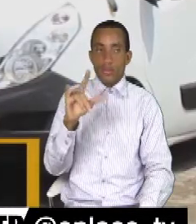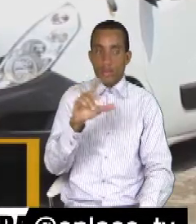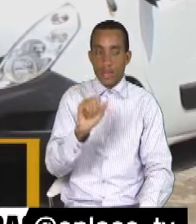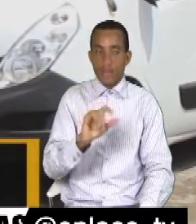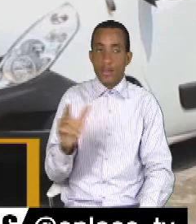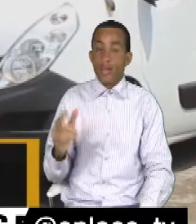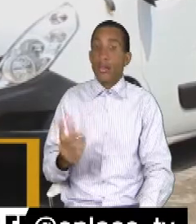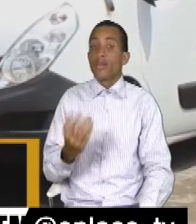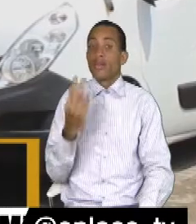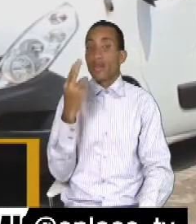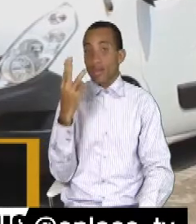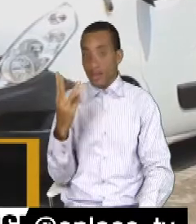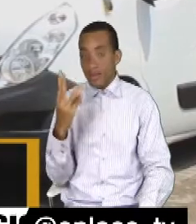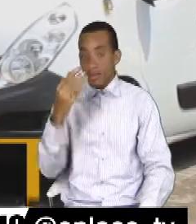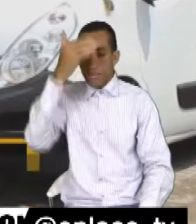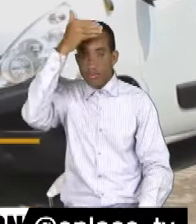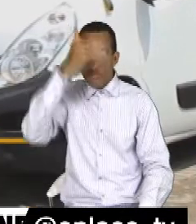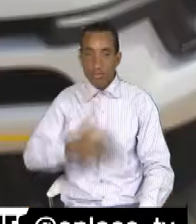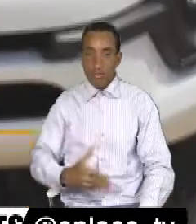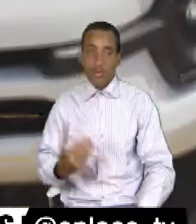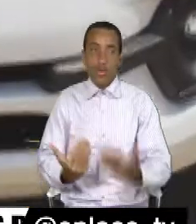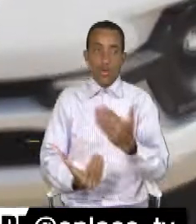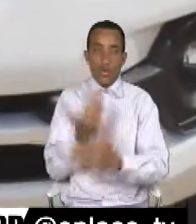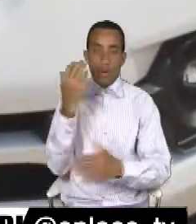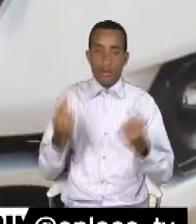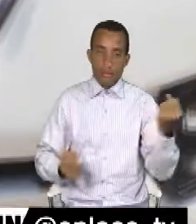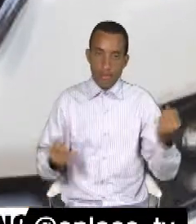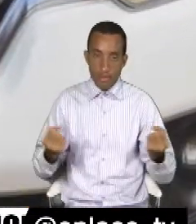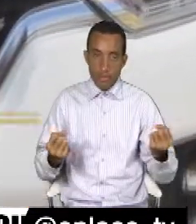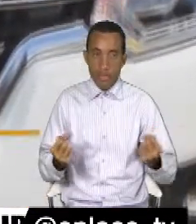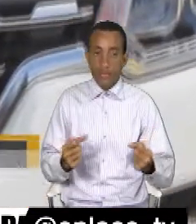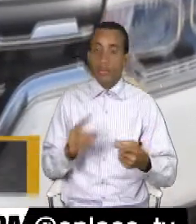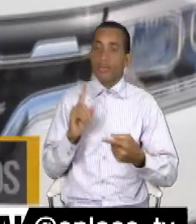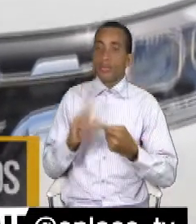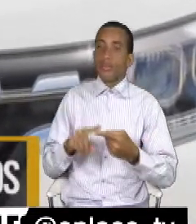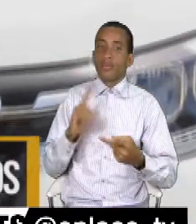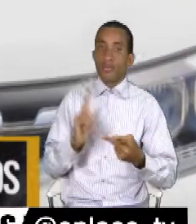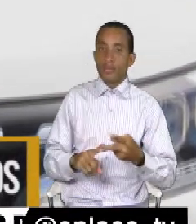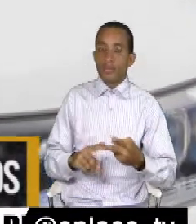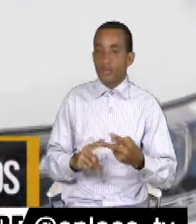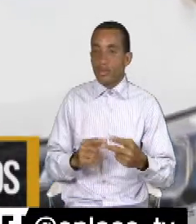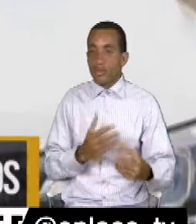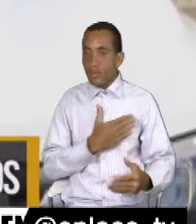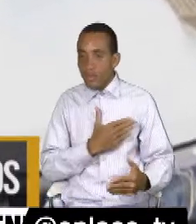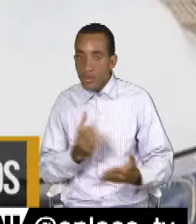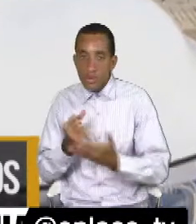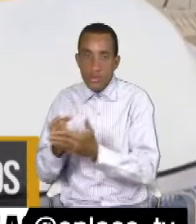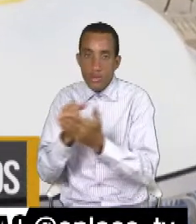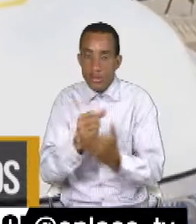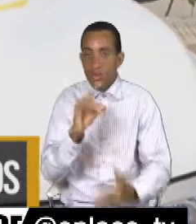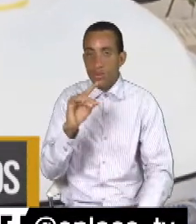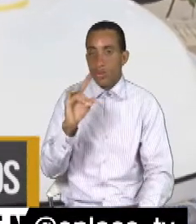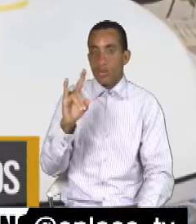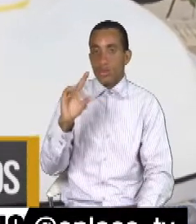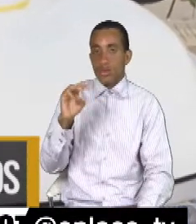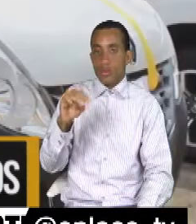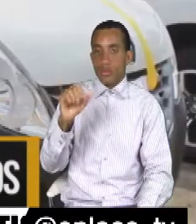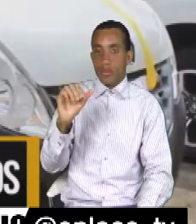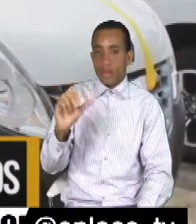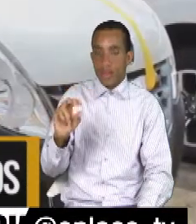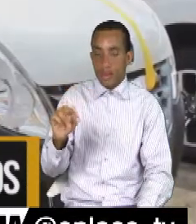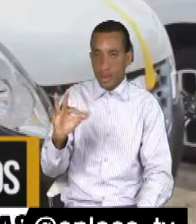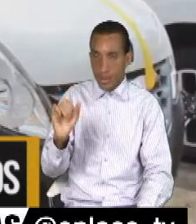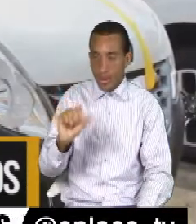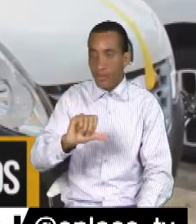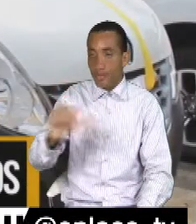Fiscalía General de la Nación y el CTI, uno para la Unidad Municipal para la Asistencia Técnica Agropecuaria UMATA, otro para la Policía Nacional y